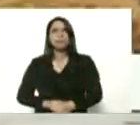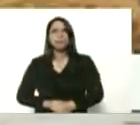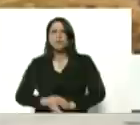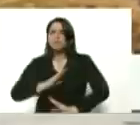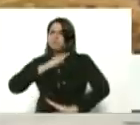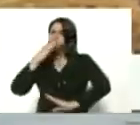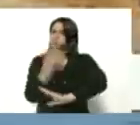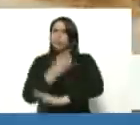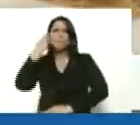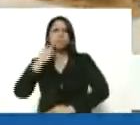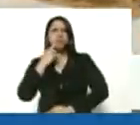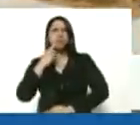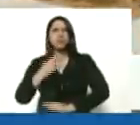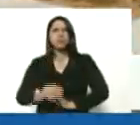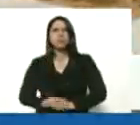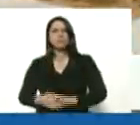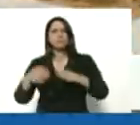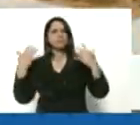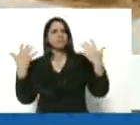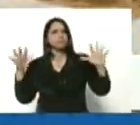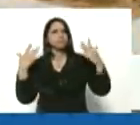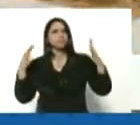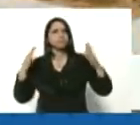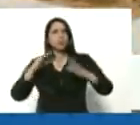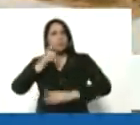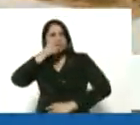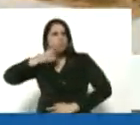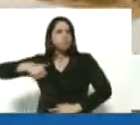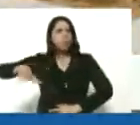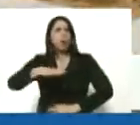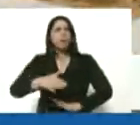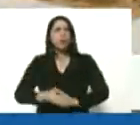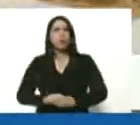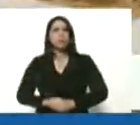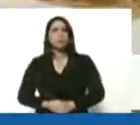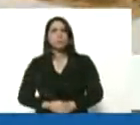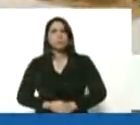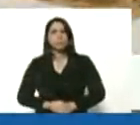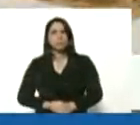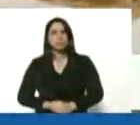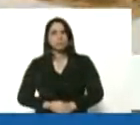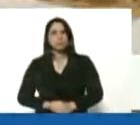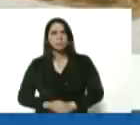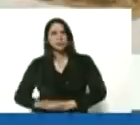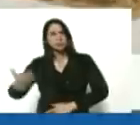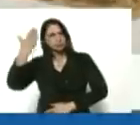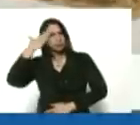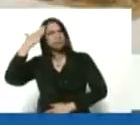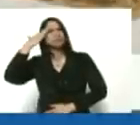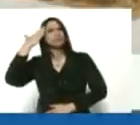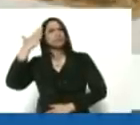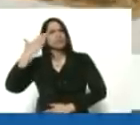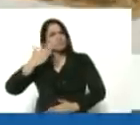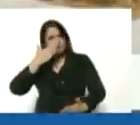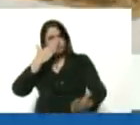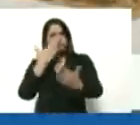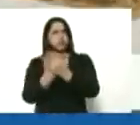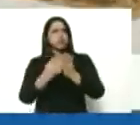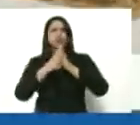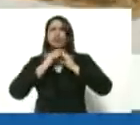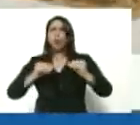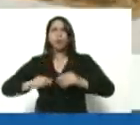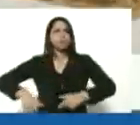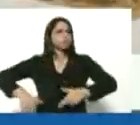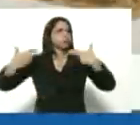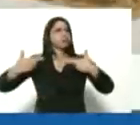furia bolivariana de un pueblo que sabe enfrentar todos sus retos.